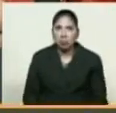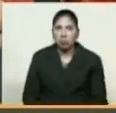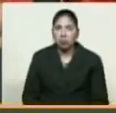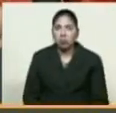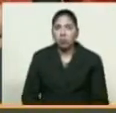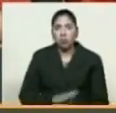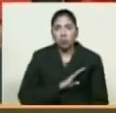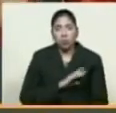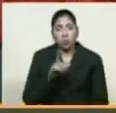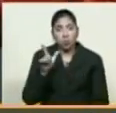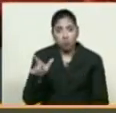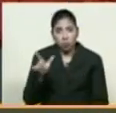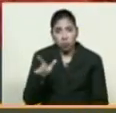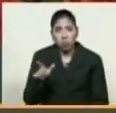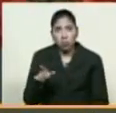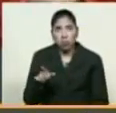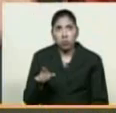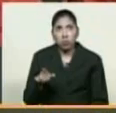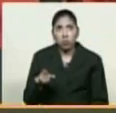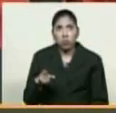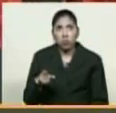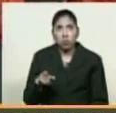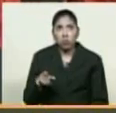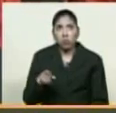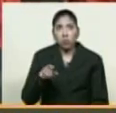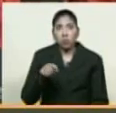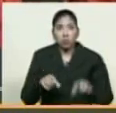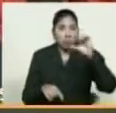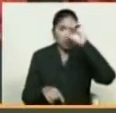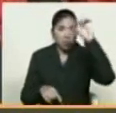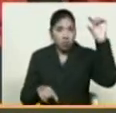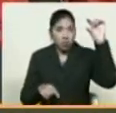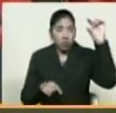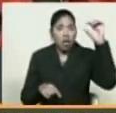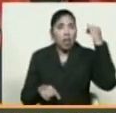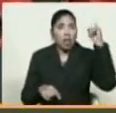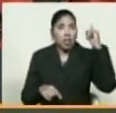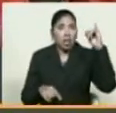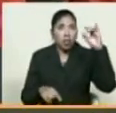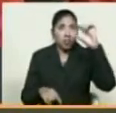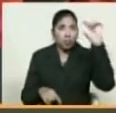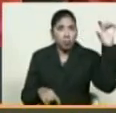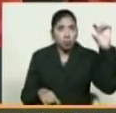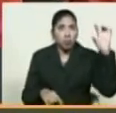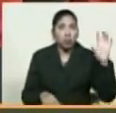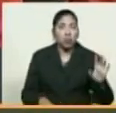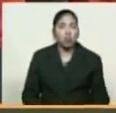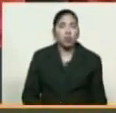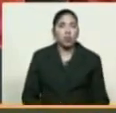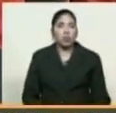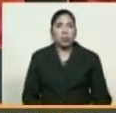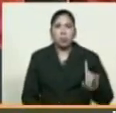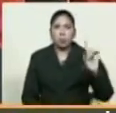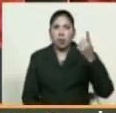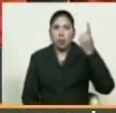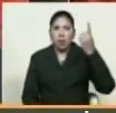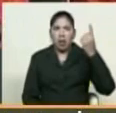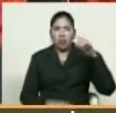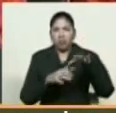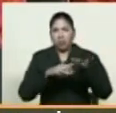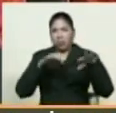Partido Socialista Unido de Venezuela estará allá, arriba y a la izquierda. No tengamos ninguna duda, y es la principal fuente